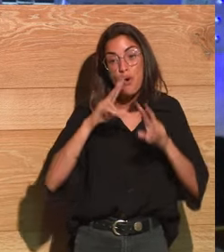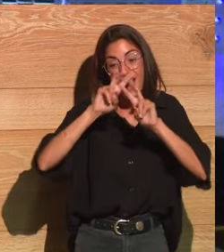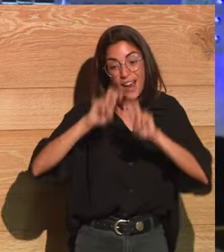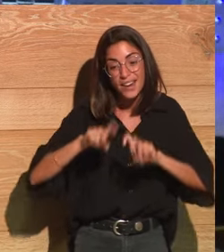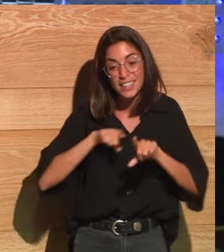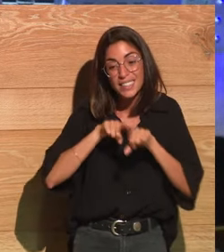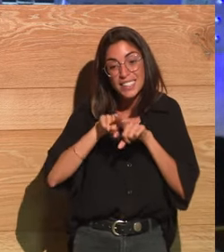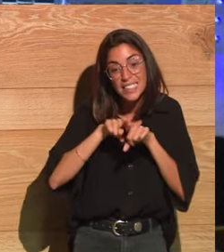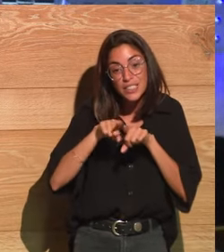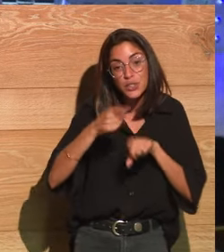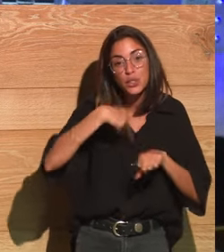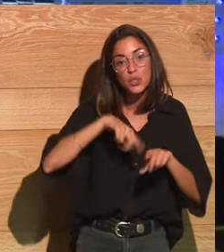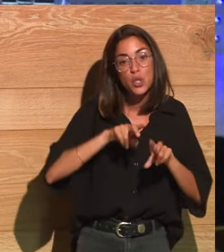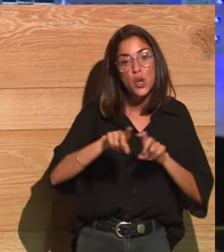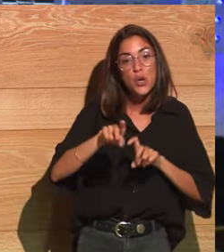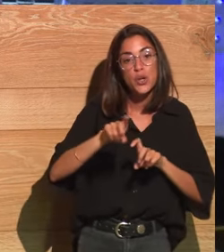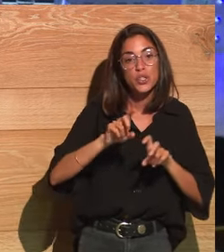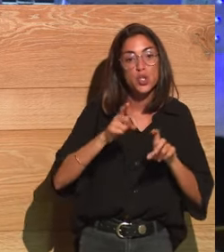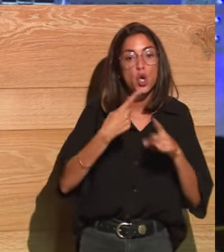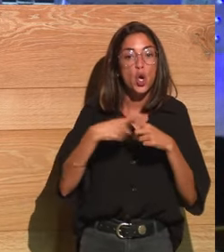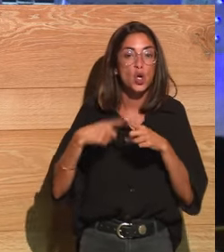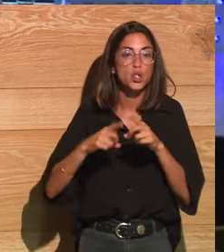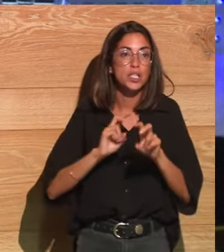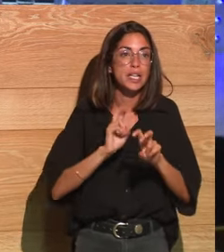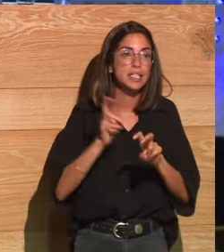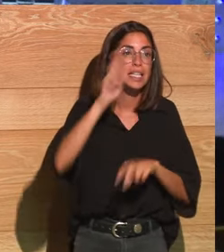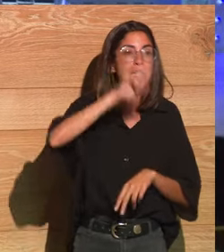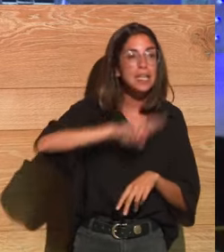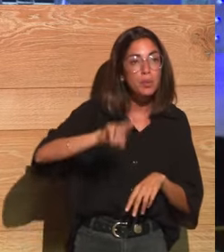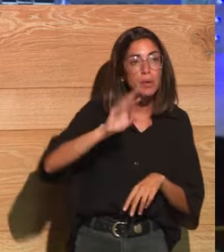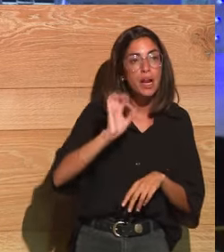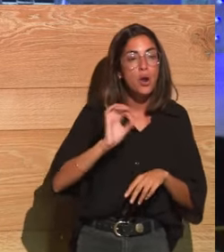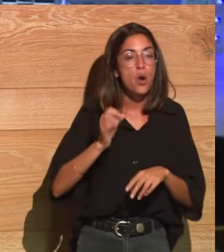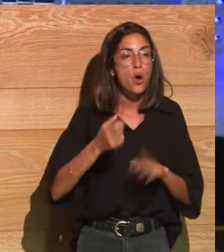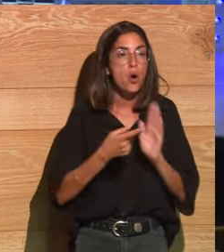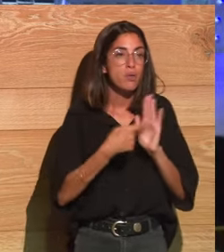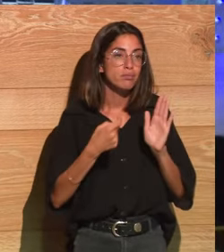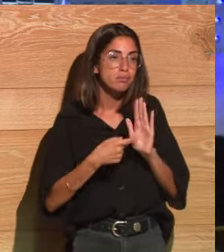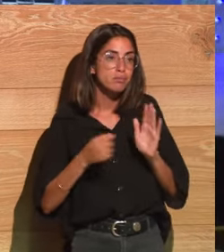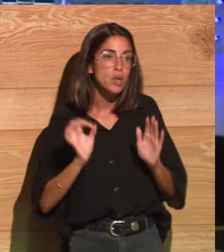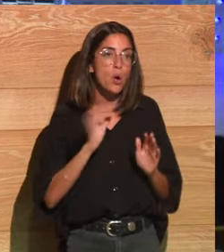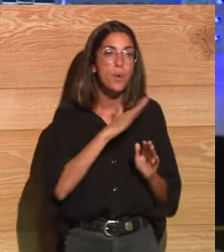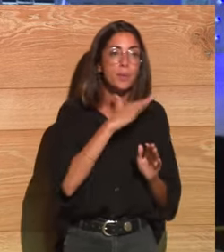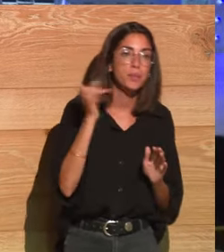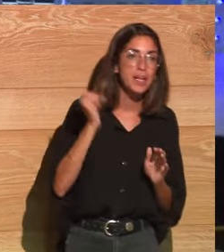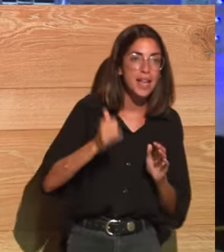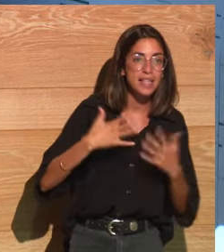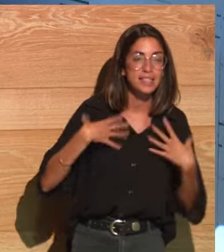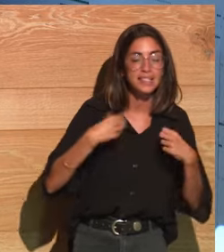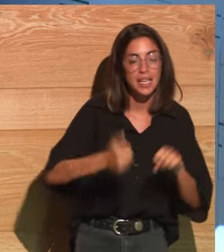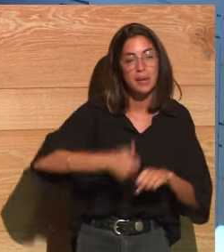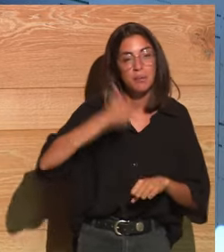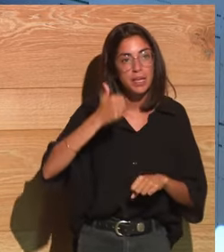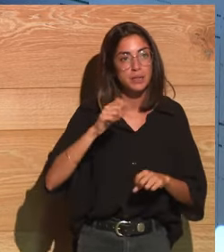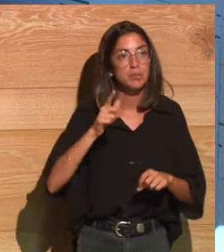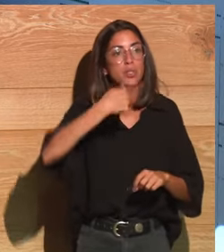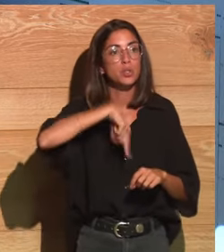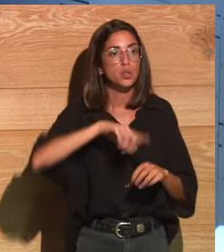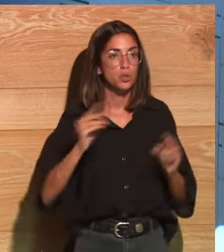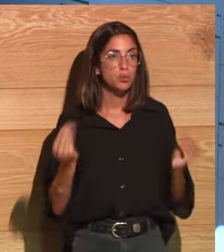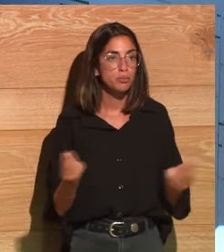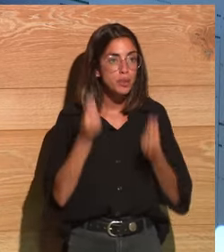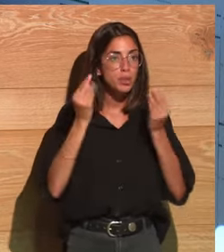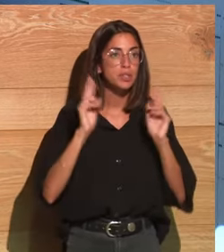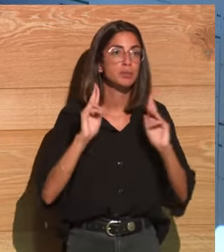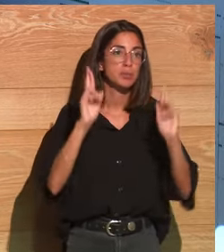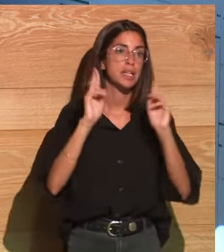qué cosas tendríamos que recuperar, probablemente una vida más equilibrada, más sana y de mayor actividad física. Pero bueno, hemos mejorado en cuestiones de esperanza de